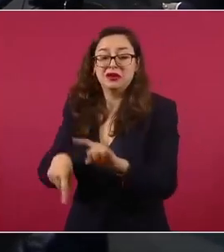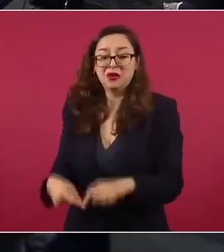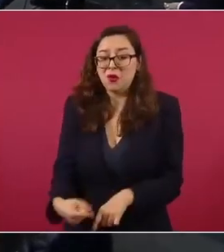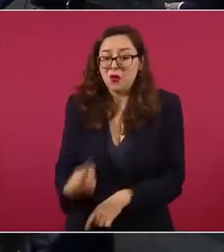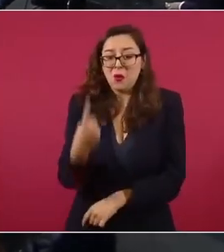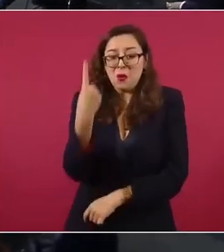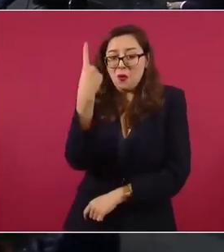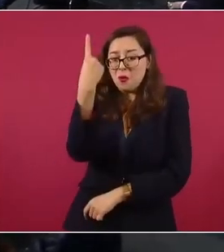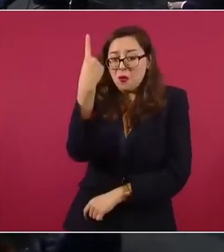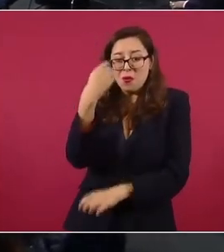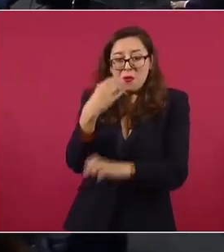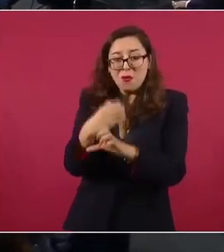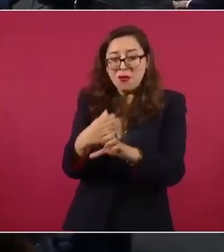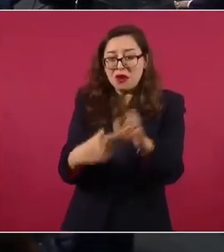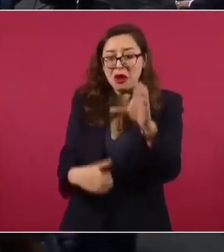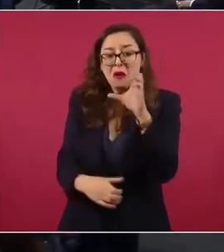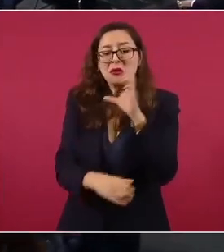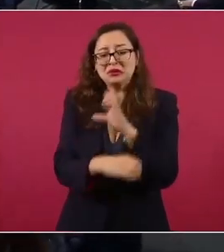es